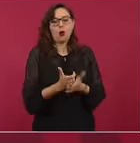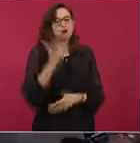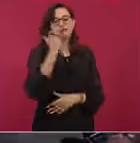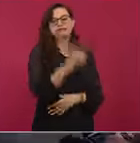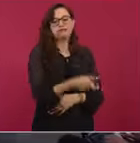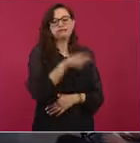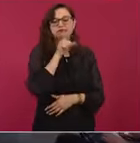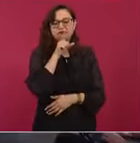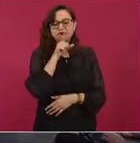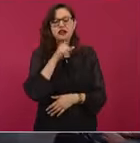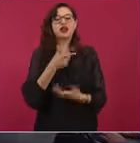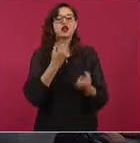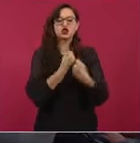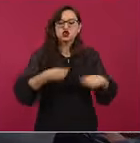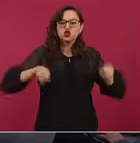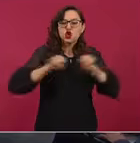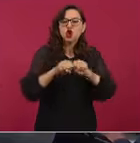inmobiliarios.